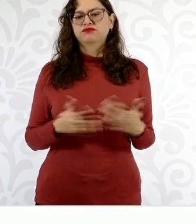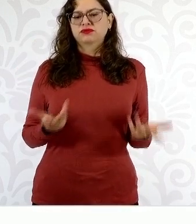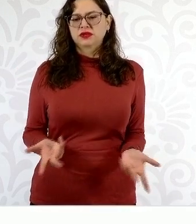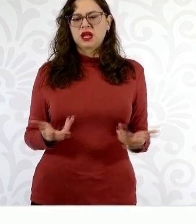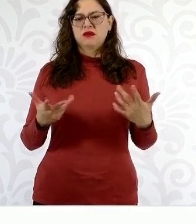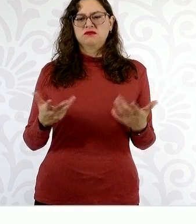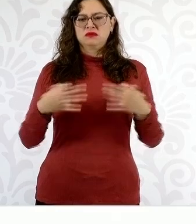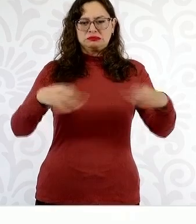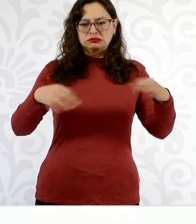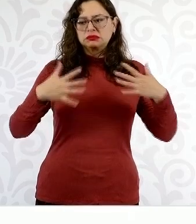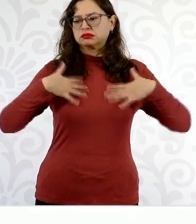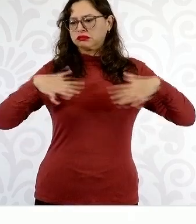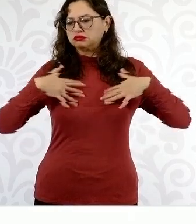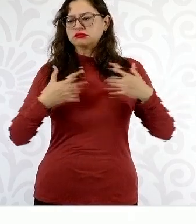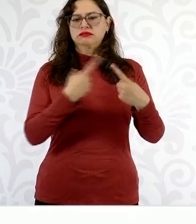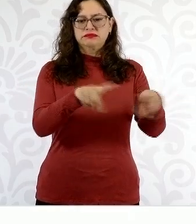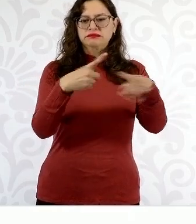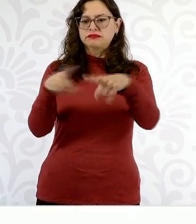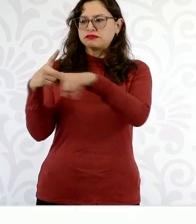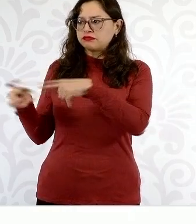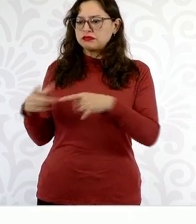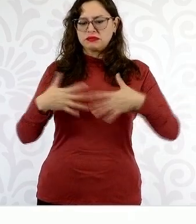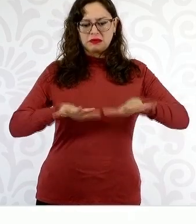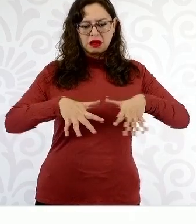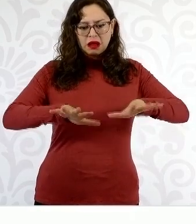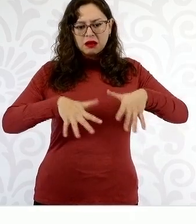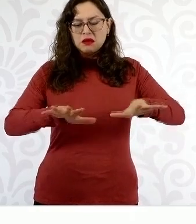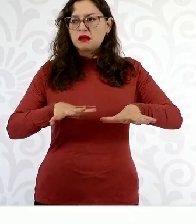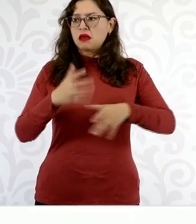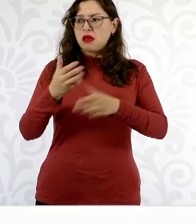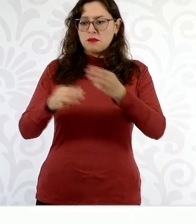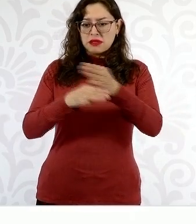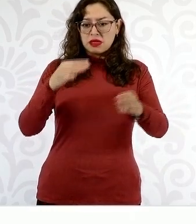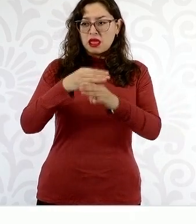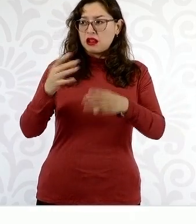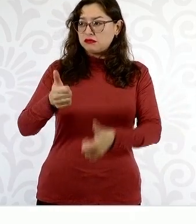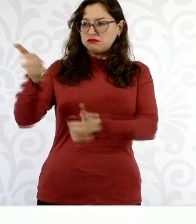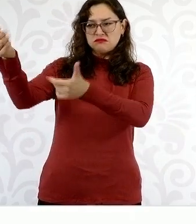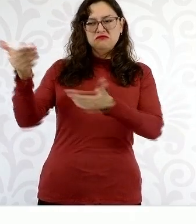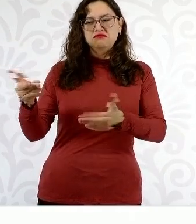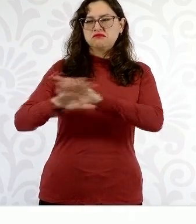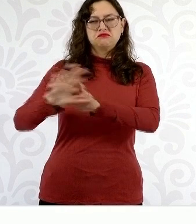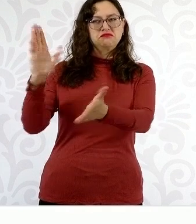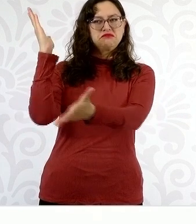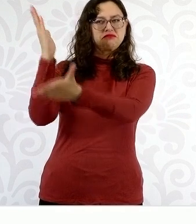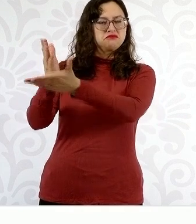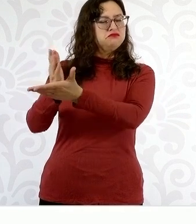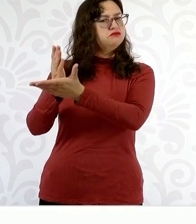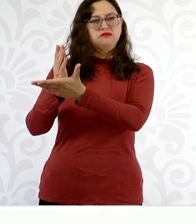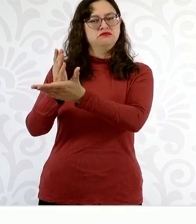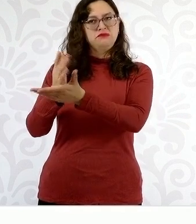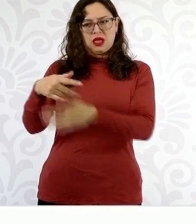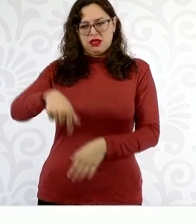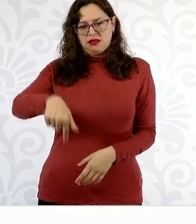importar mediante el programa de la industria manufacturera, maquiladora y de servicios de exportación. Le llamamos IMEX. ¿Esto qué